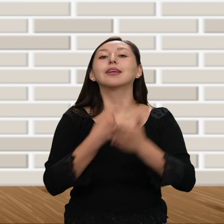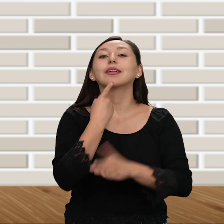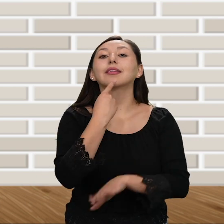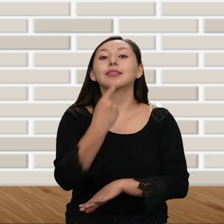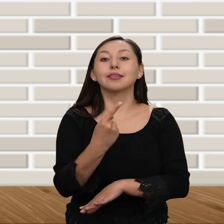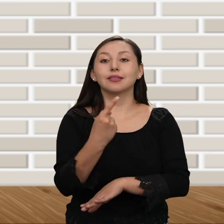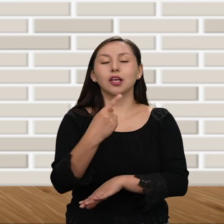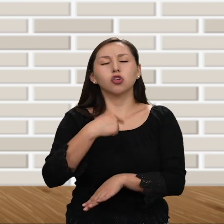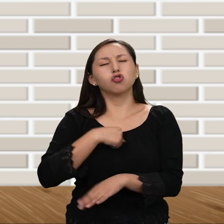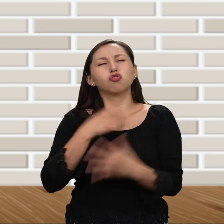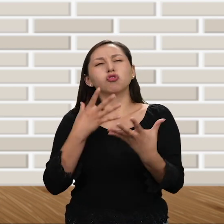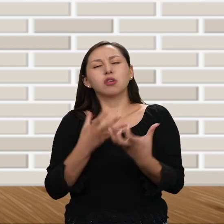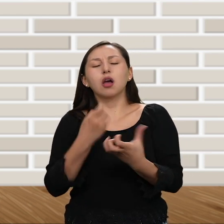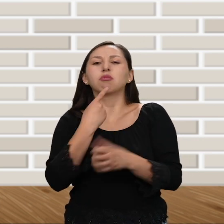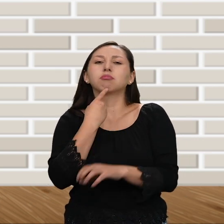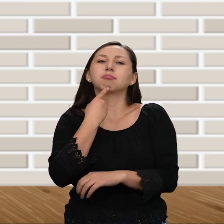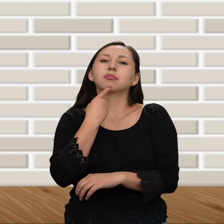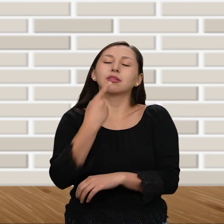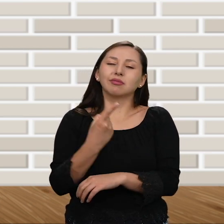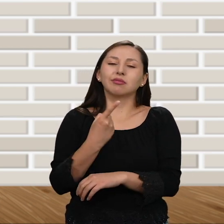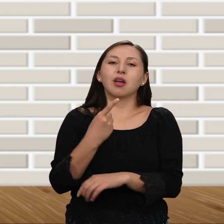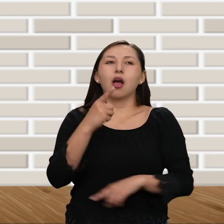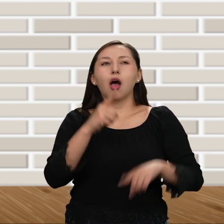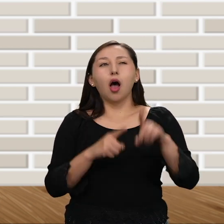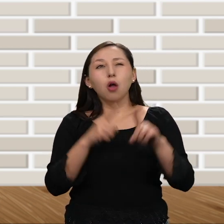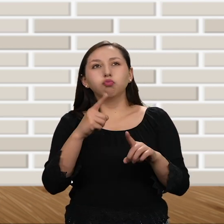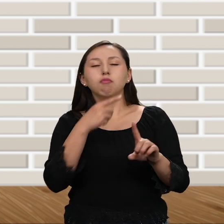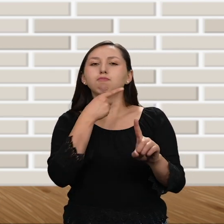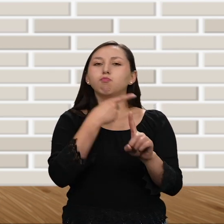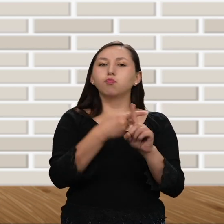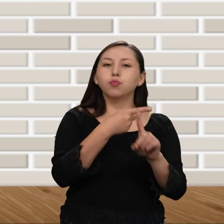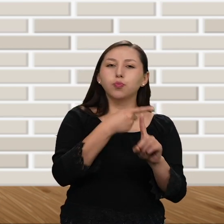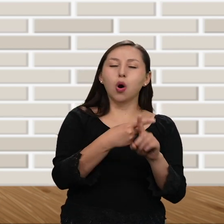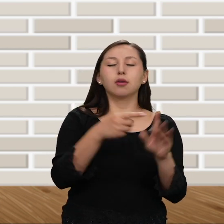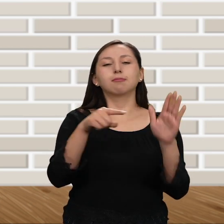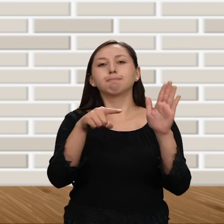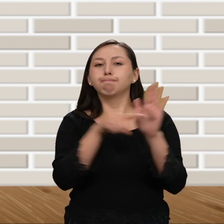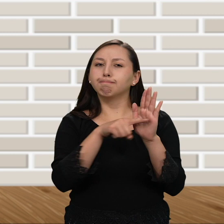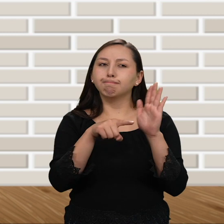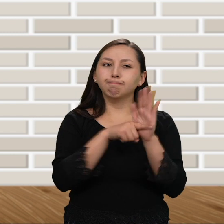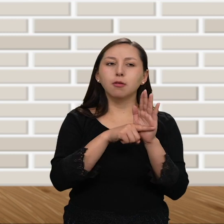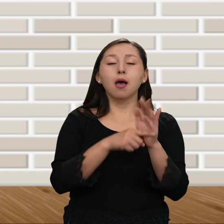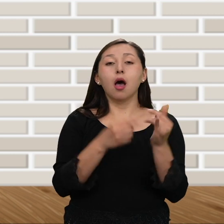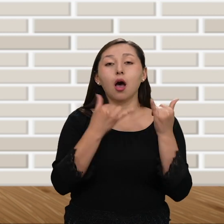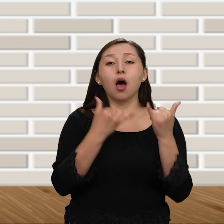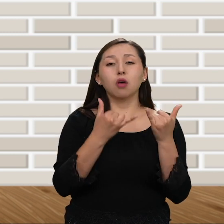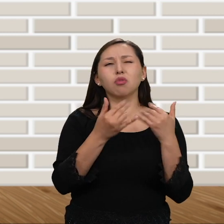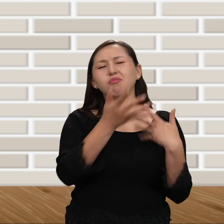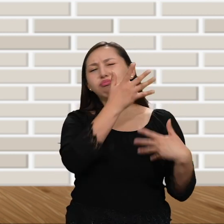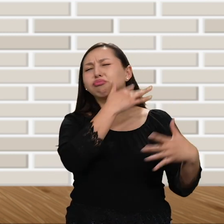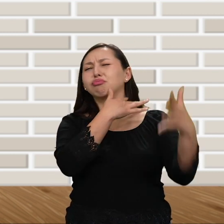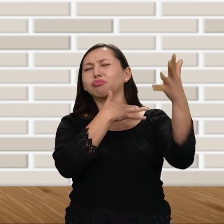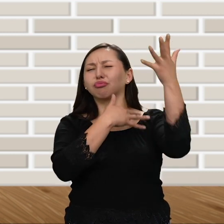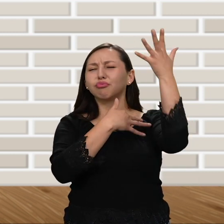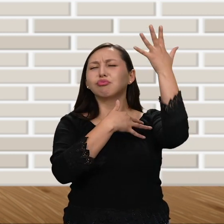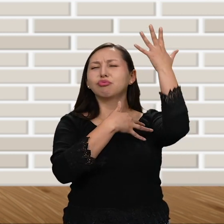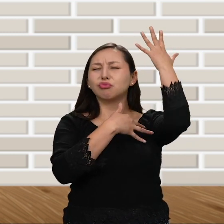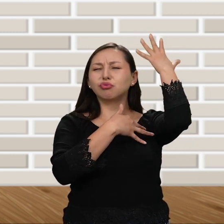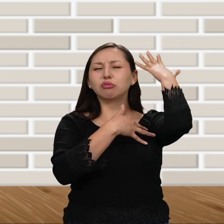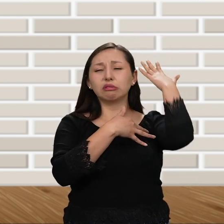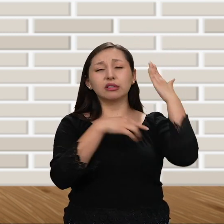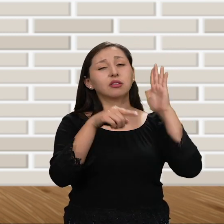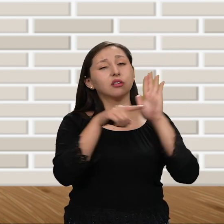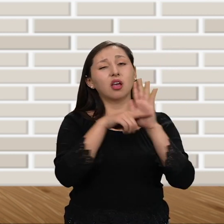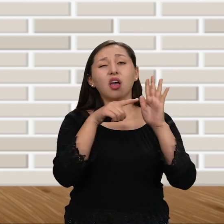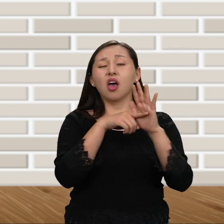Solo querer decir que, así como ocurrir cosas positivas y negativas en la actualidad, también ocurrir en Neolítico, como guerra, por